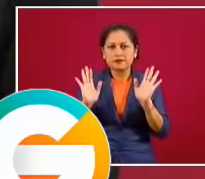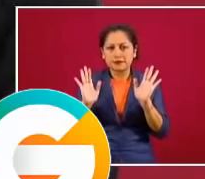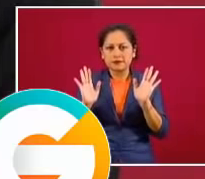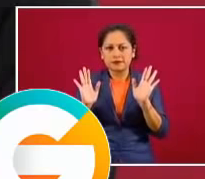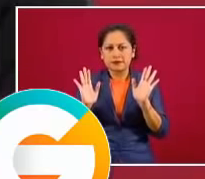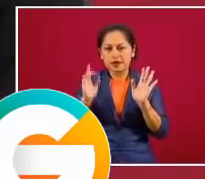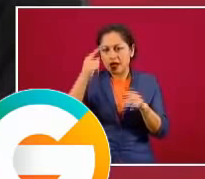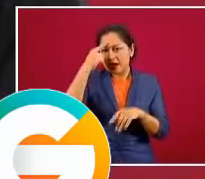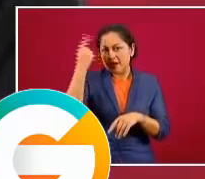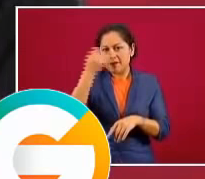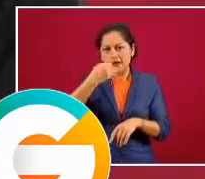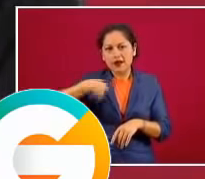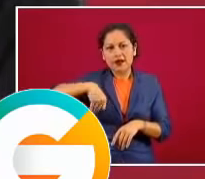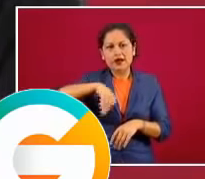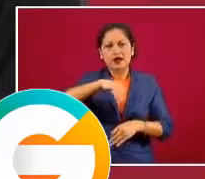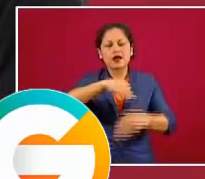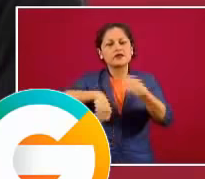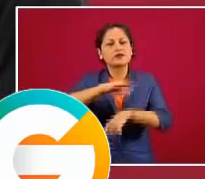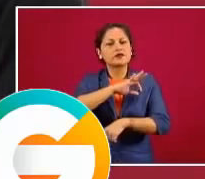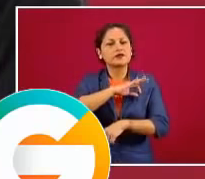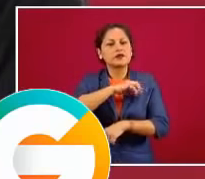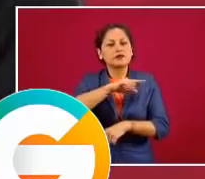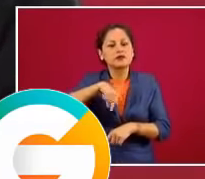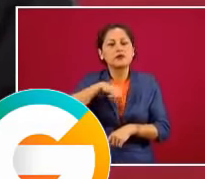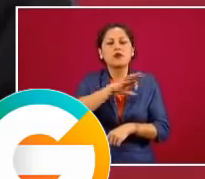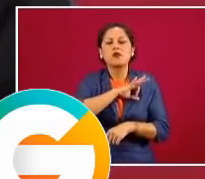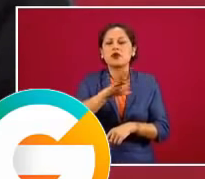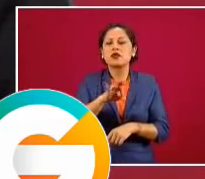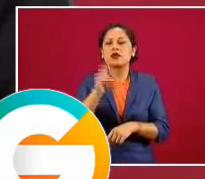cuánto tiempo más